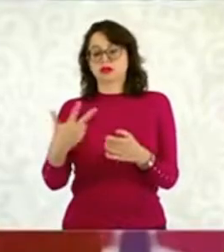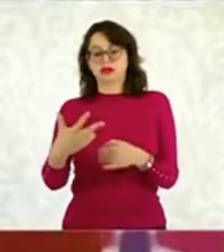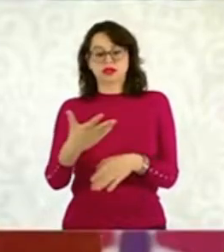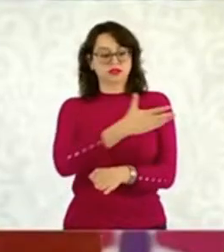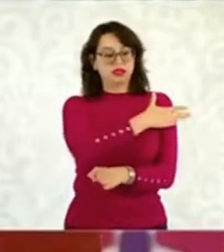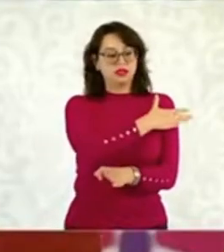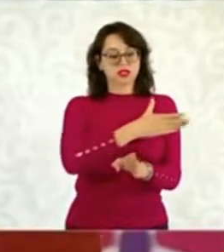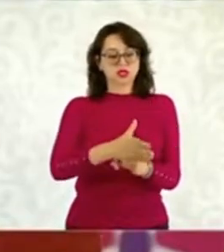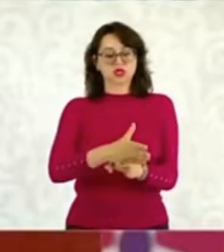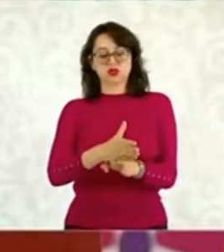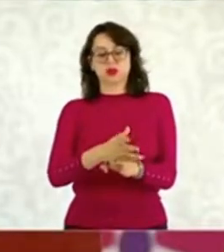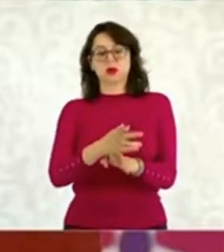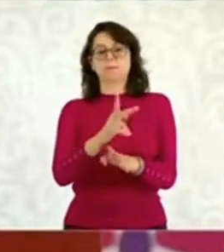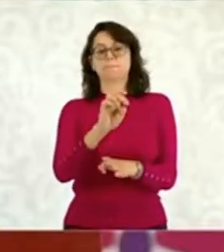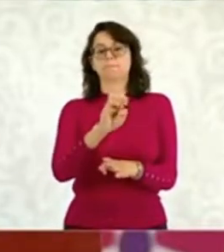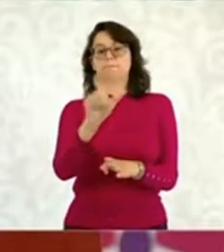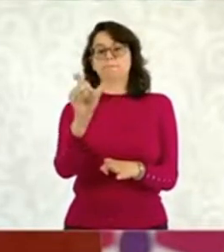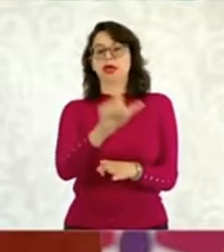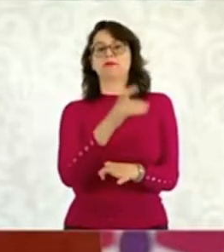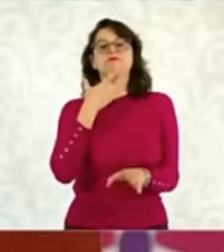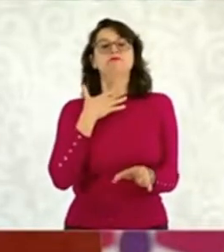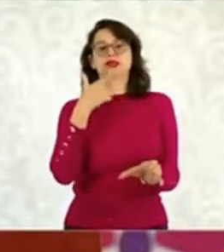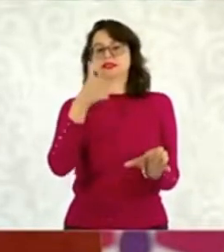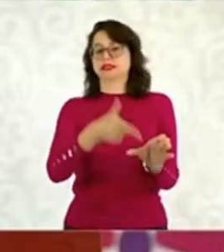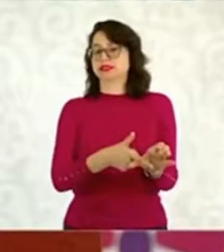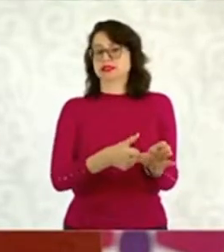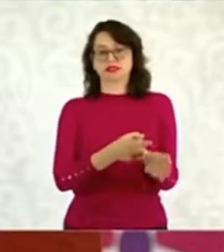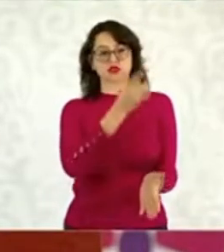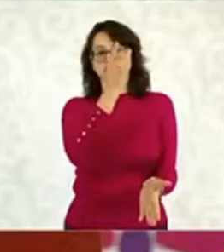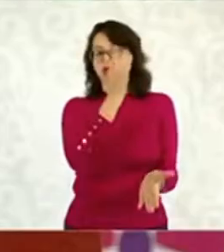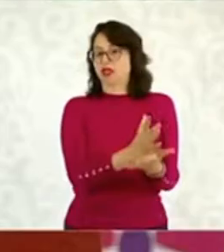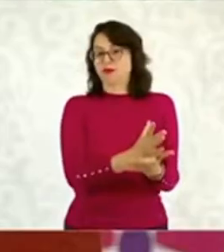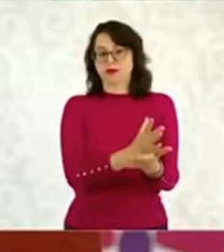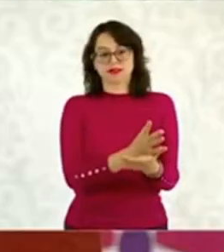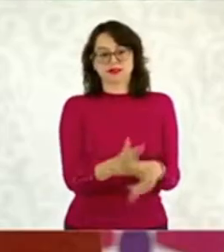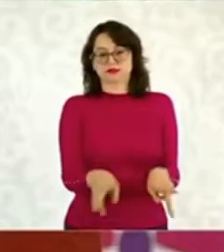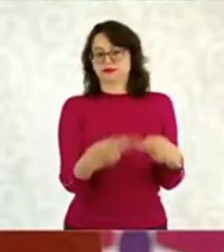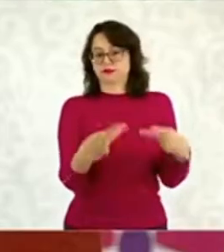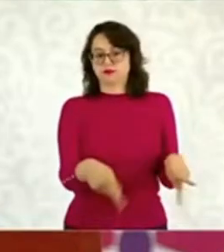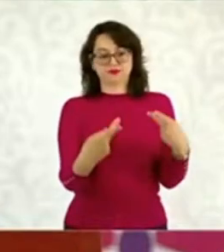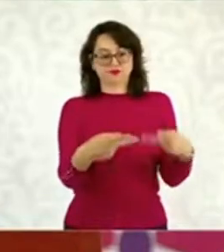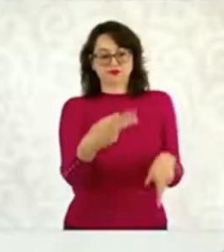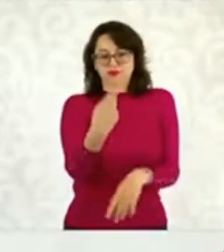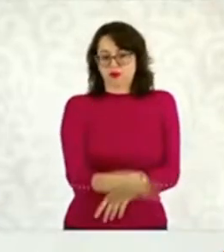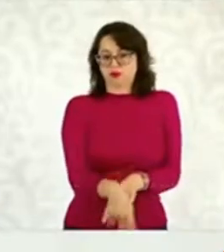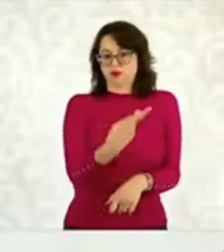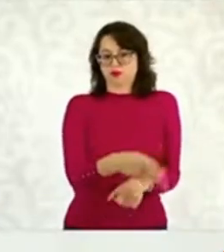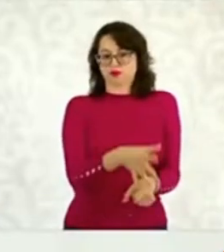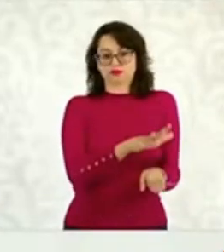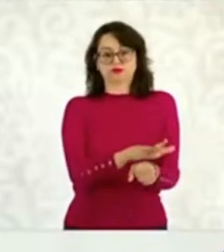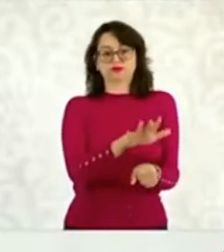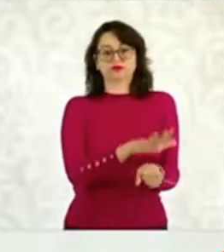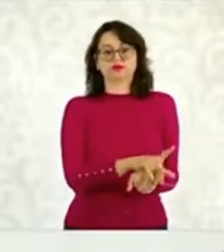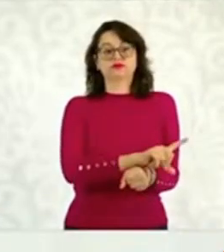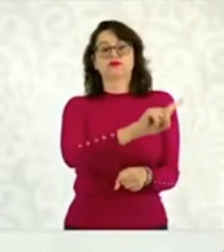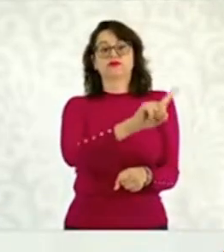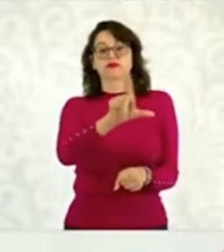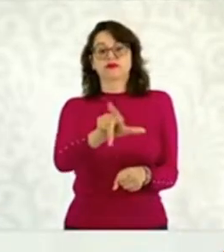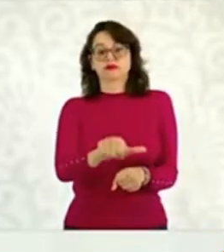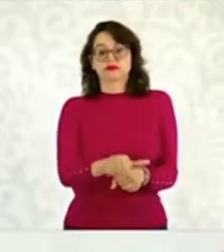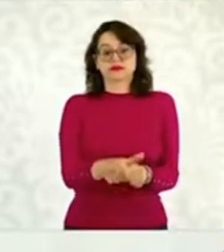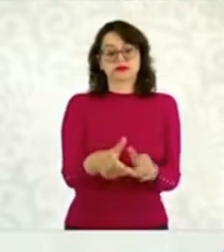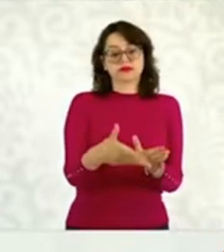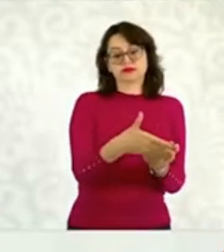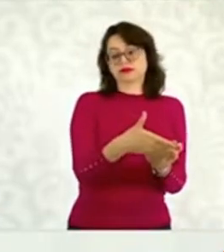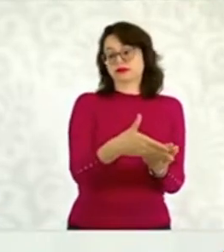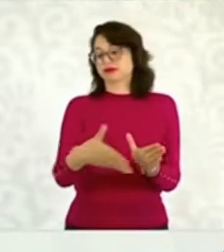Pemex. Entonces el único combustible, la única gasolina o diésel que se vendía en nuestro país, pues era de Pemex. Entonces el mercado,